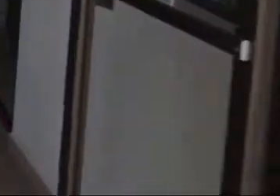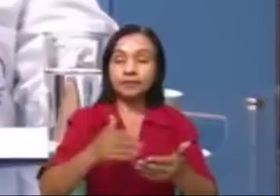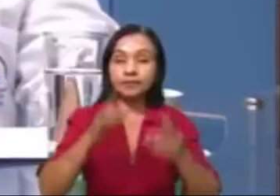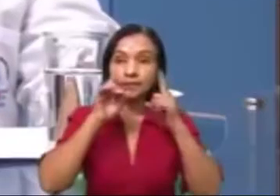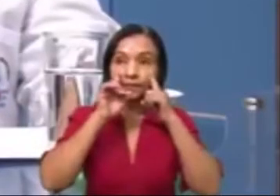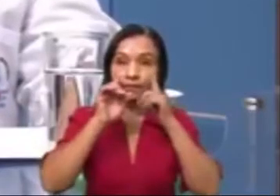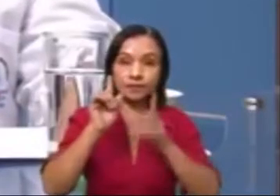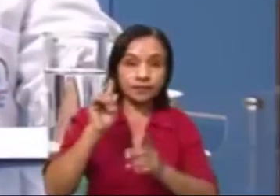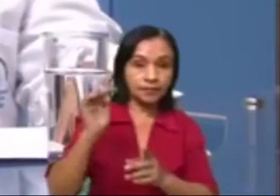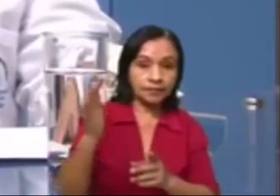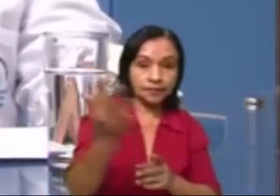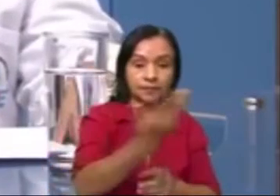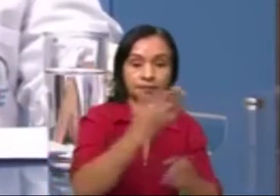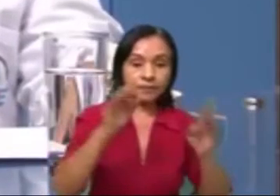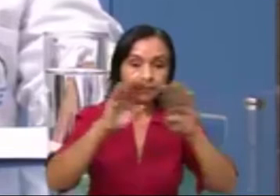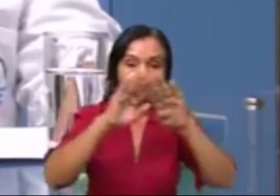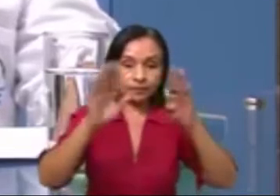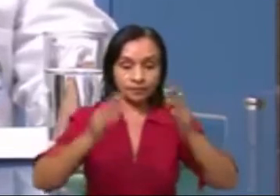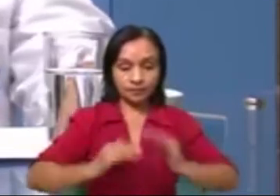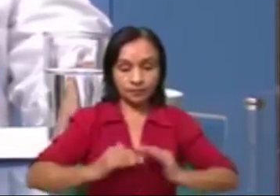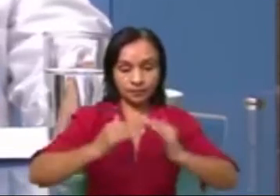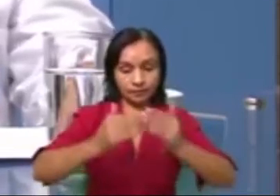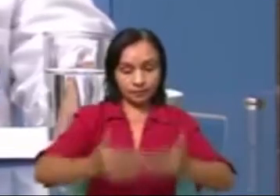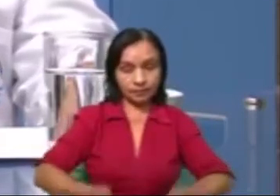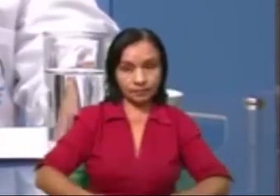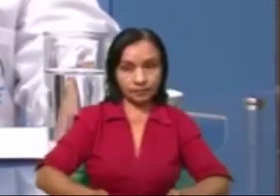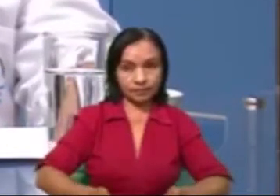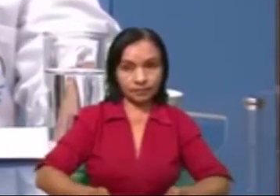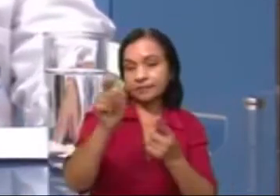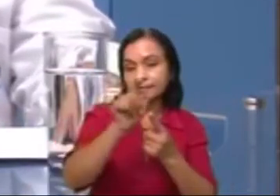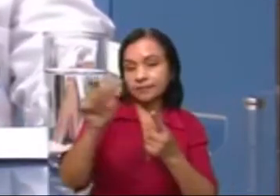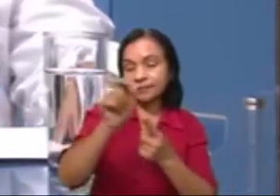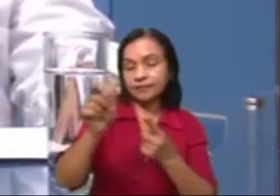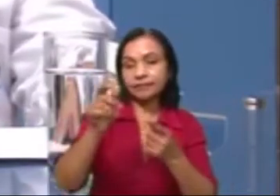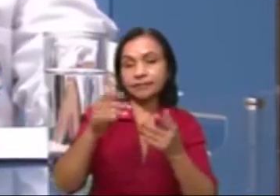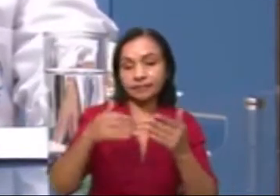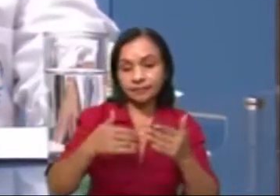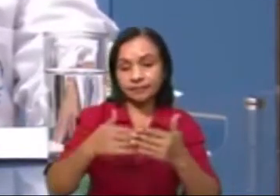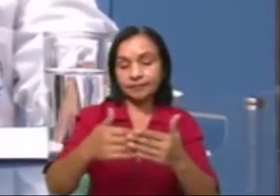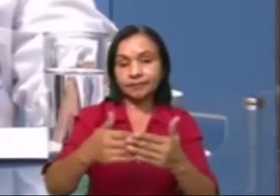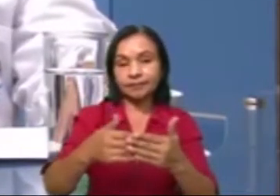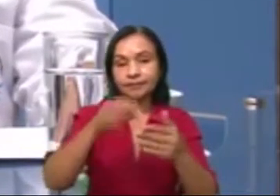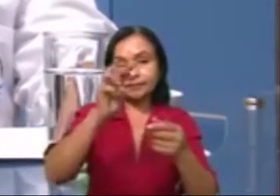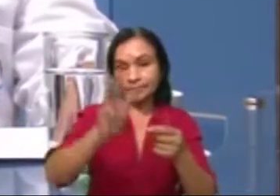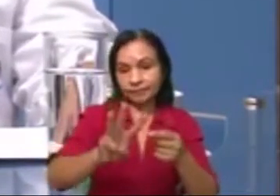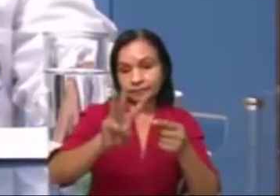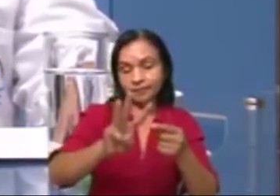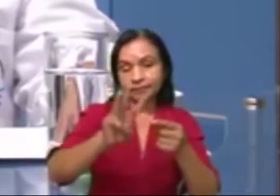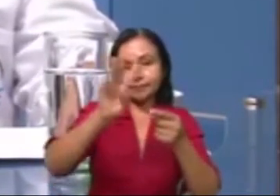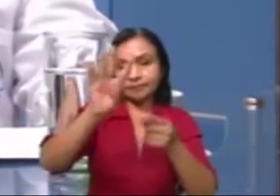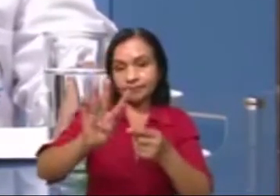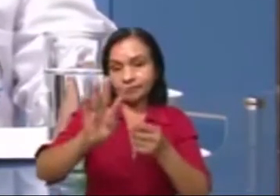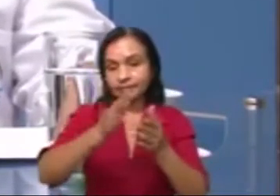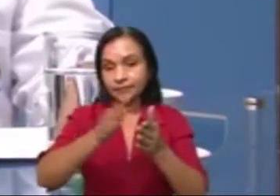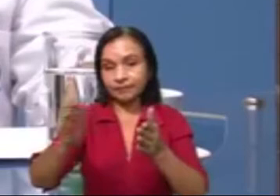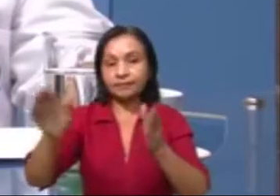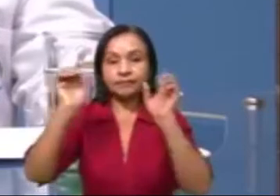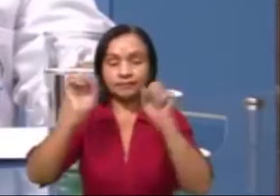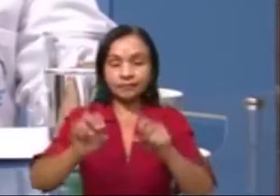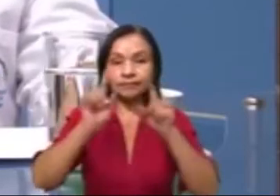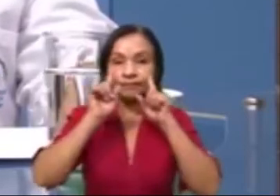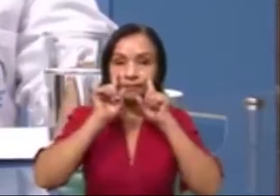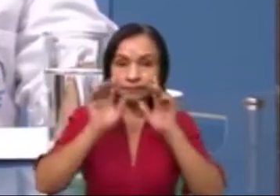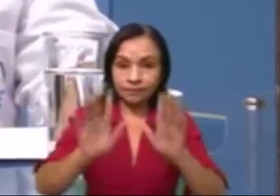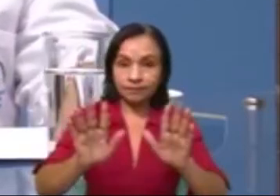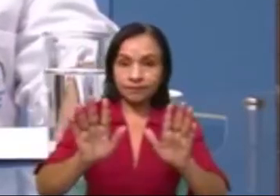protegida a todas las embarazadas. Según vamos prácticamente 6 meses de cohortes de embarazo a partir del tercero, cuarto hasta el noveno para poder proteger.